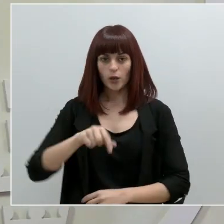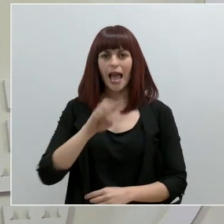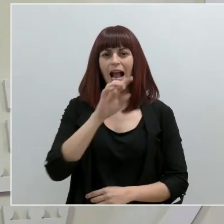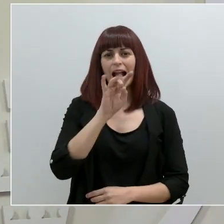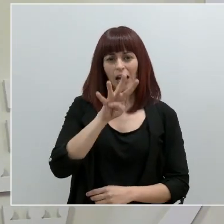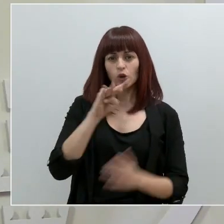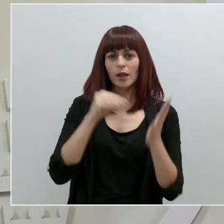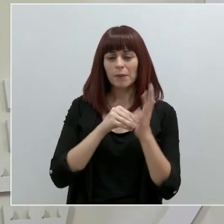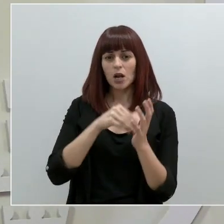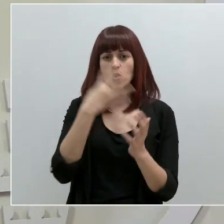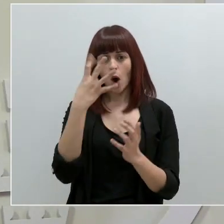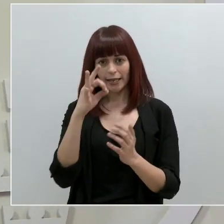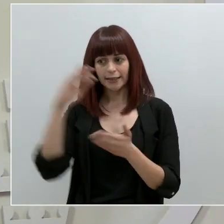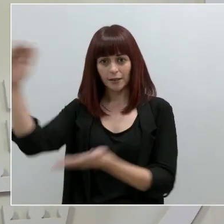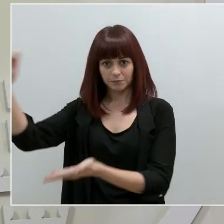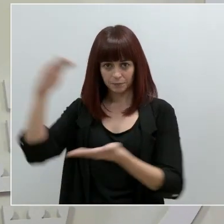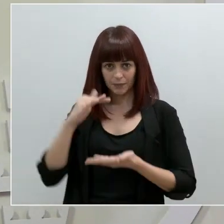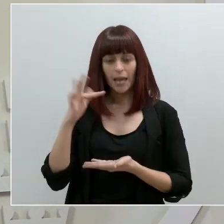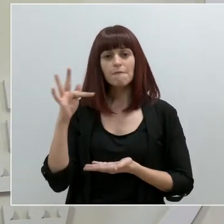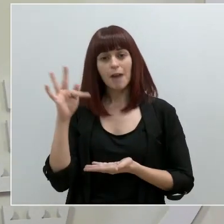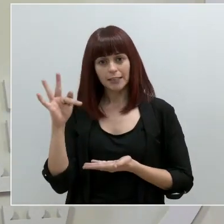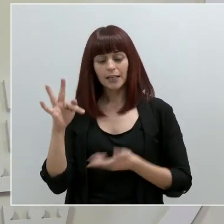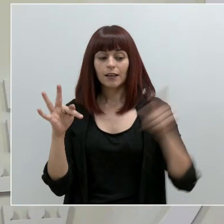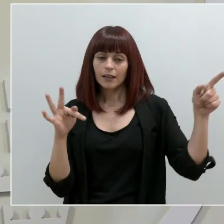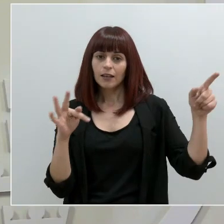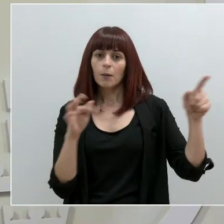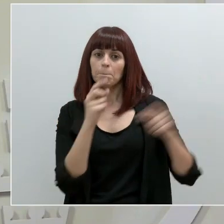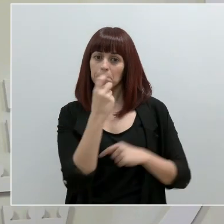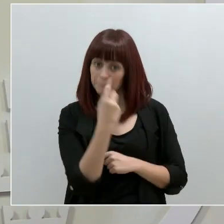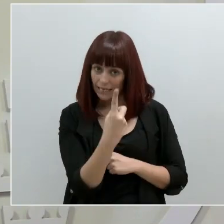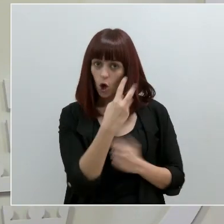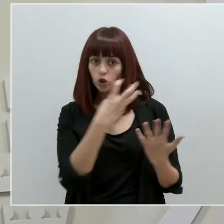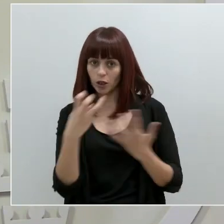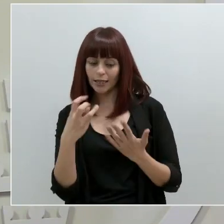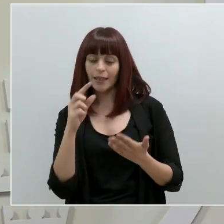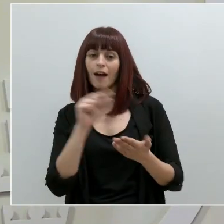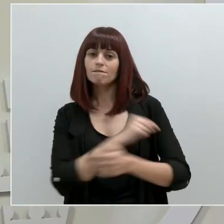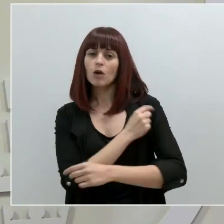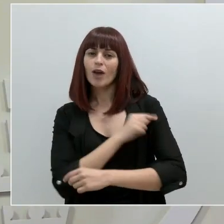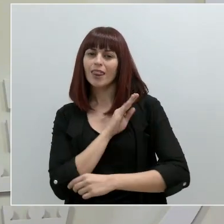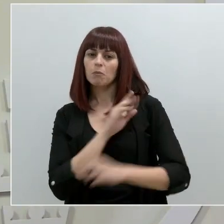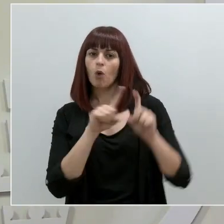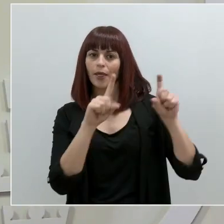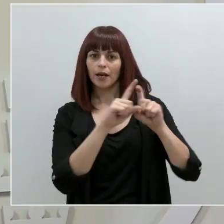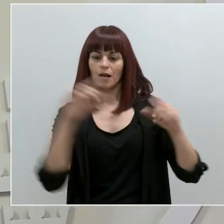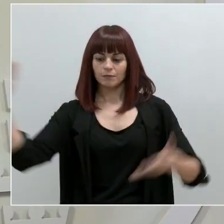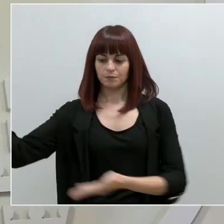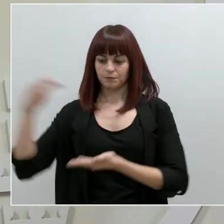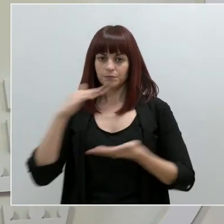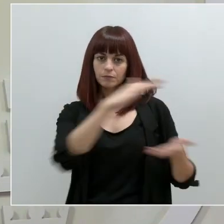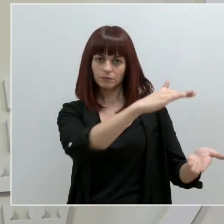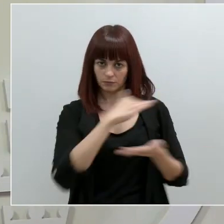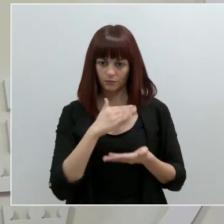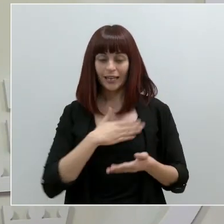de vacuna de Pfizer y 1.800 de la vacuna de Moderna. Desde Salud queremos confirmar que se va a vacunar a todos